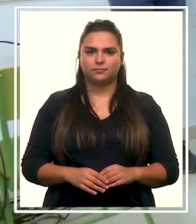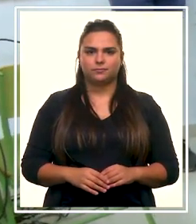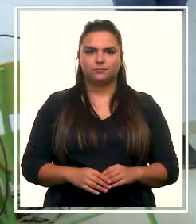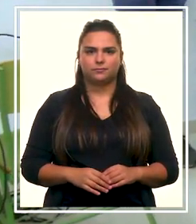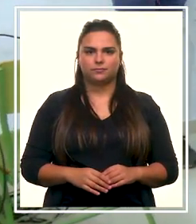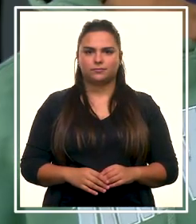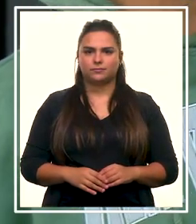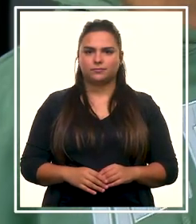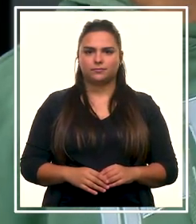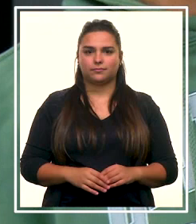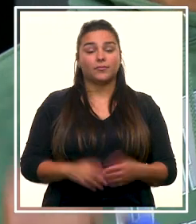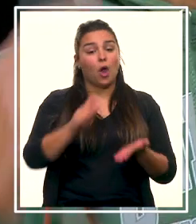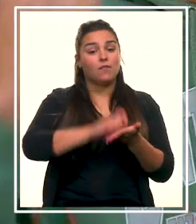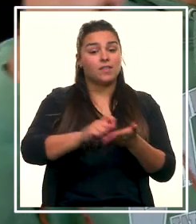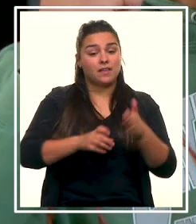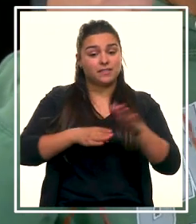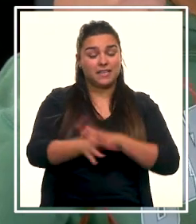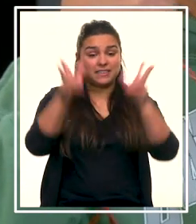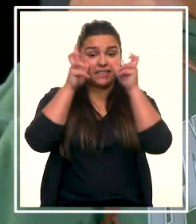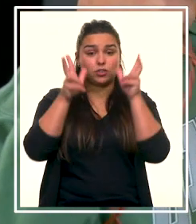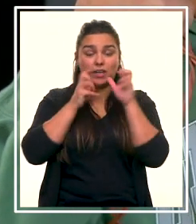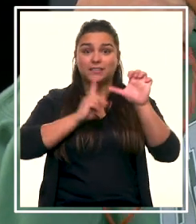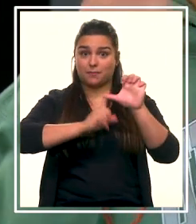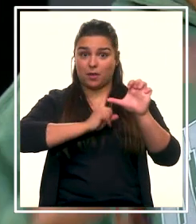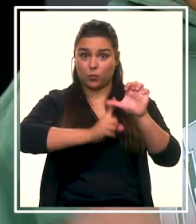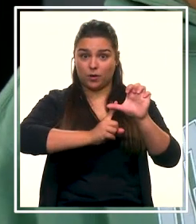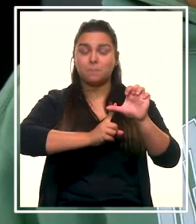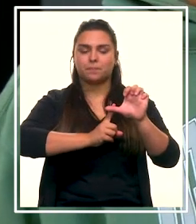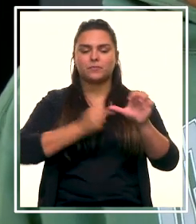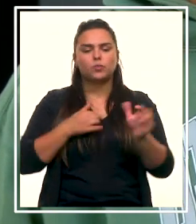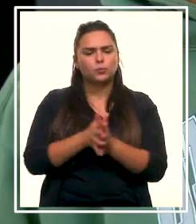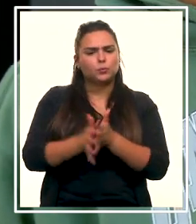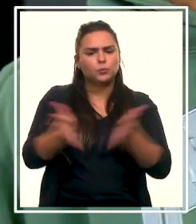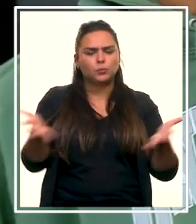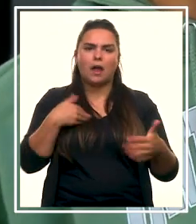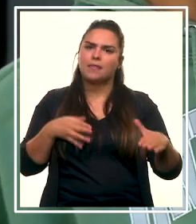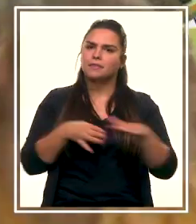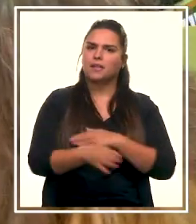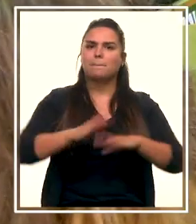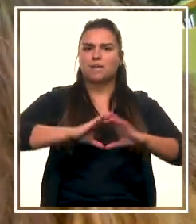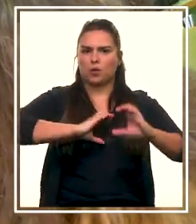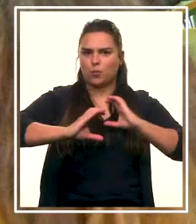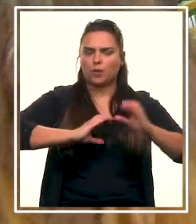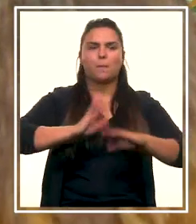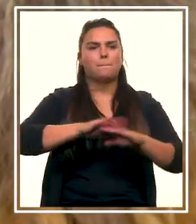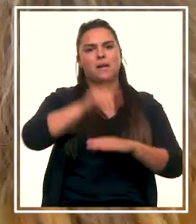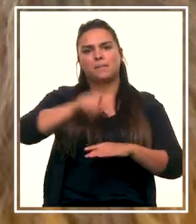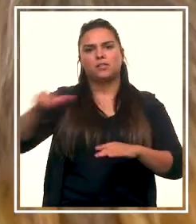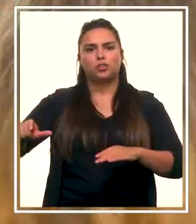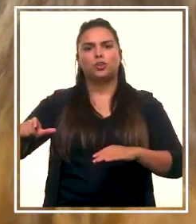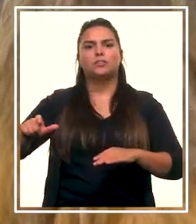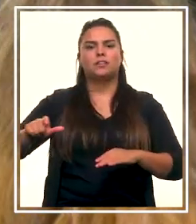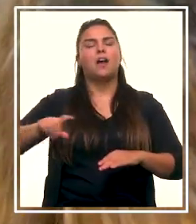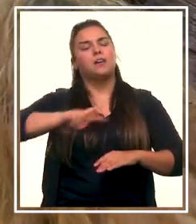Pues desde la Oficina de Accesibilidad Sensorial de Extremadura promocionamos la accesibilidad a la comunicación para personas con diversidad auditiva